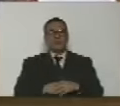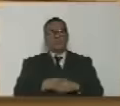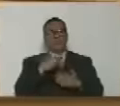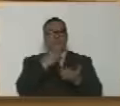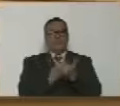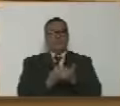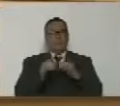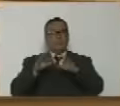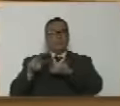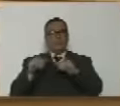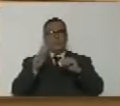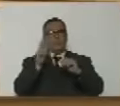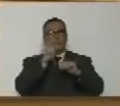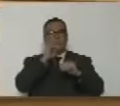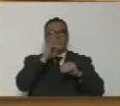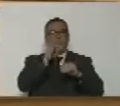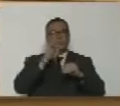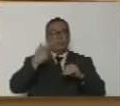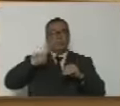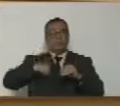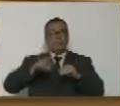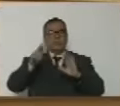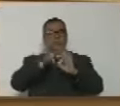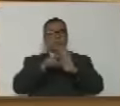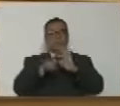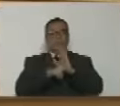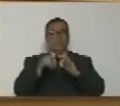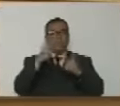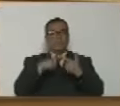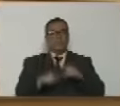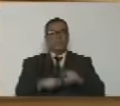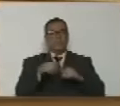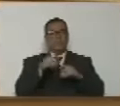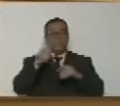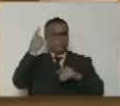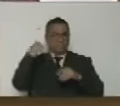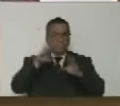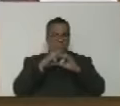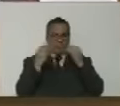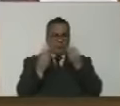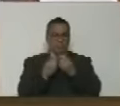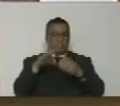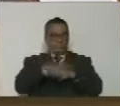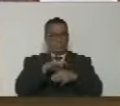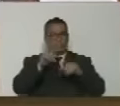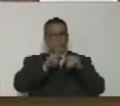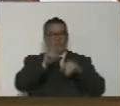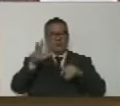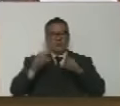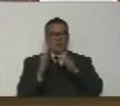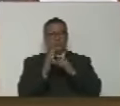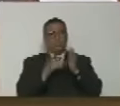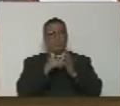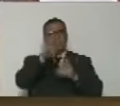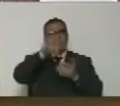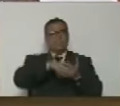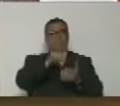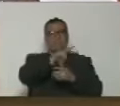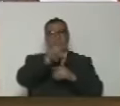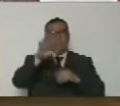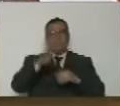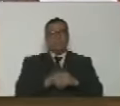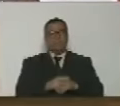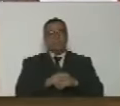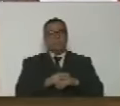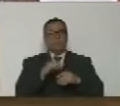Gracias, secretaria. Por favor, sírvase a informar el estatus del referido proyecto de ley. En la sesión ordinaria del día martes 23 de abril de 2024,